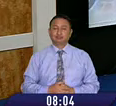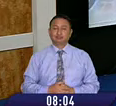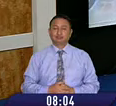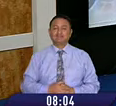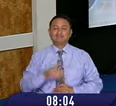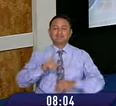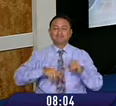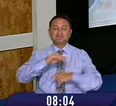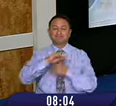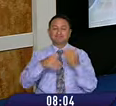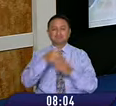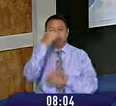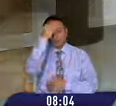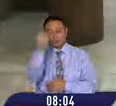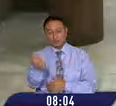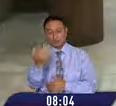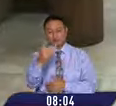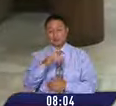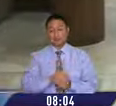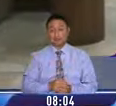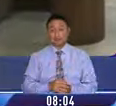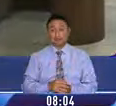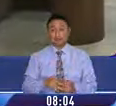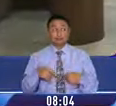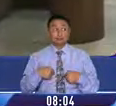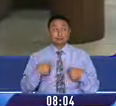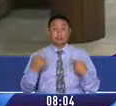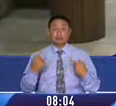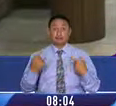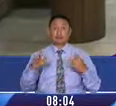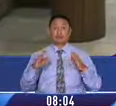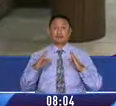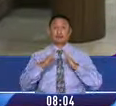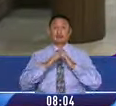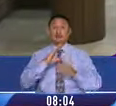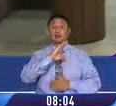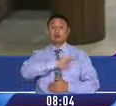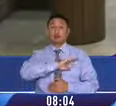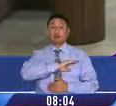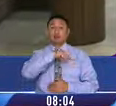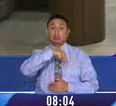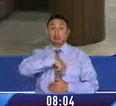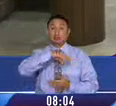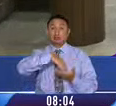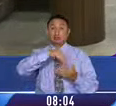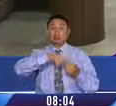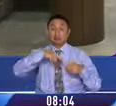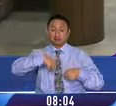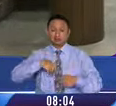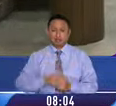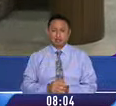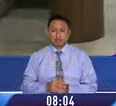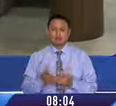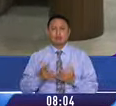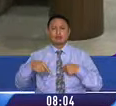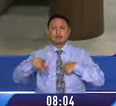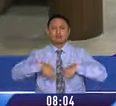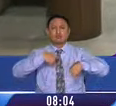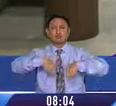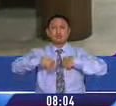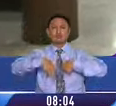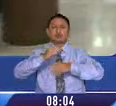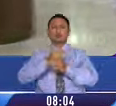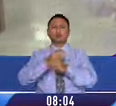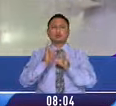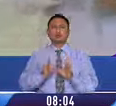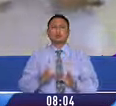Roberto, amigos en casa, muy buenos días. Gran expectativa se vive aquí en el Palacio Municipal, en el centro de Quito. Existe bastante movimiento, los